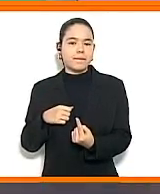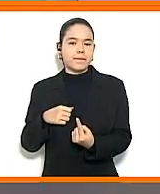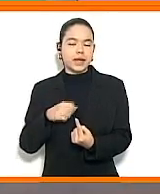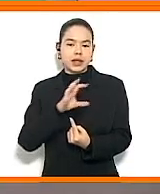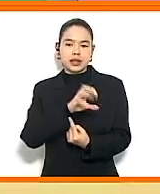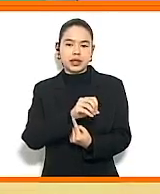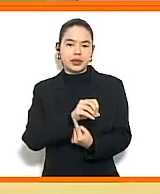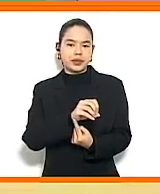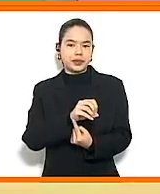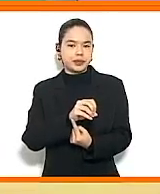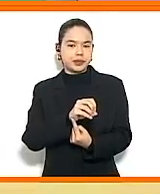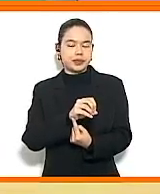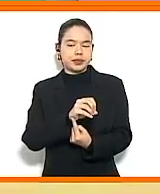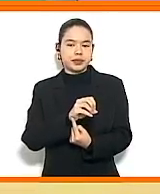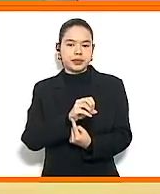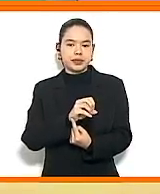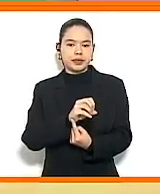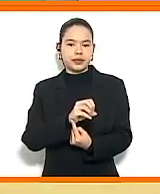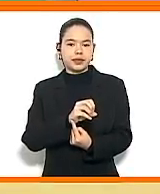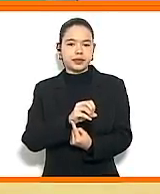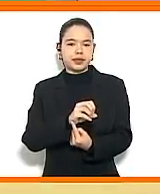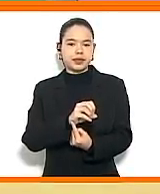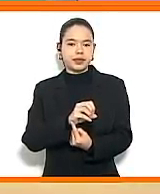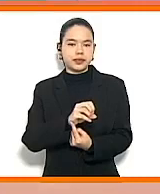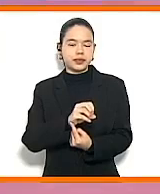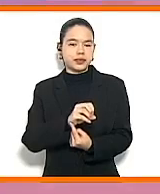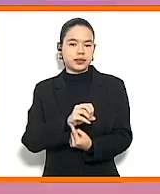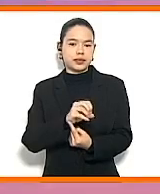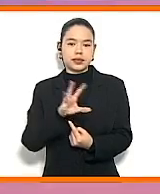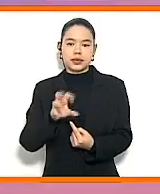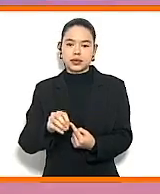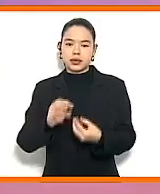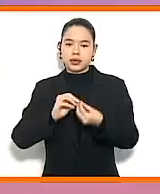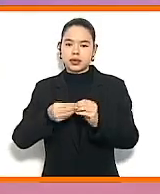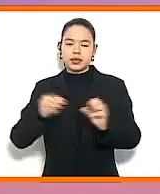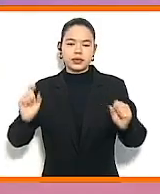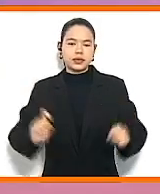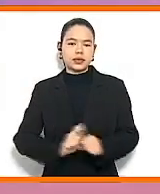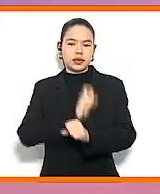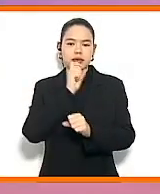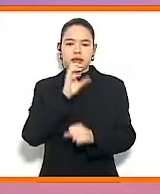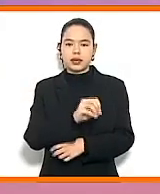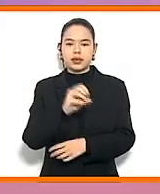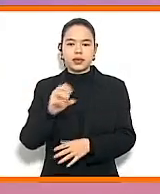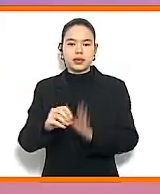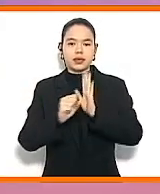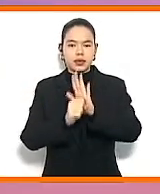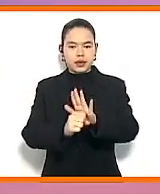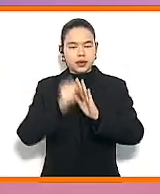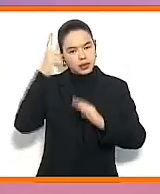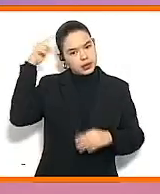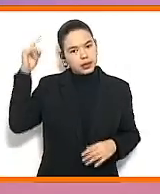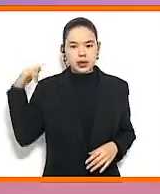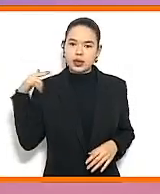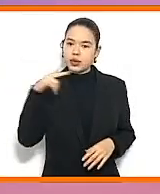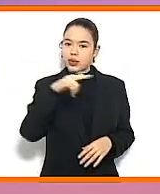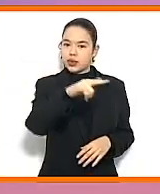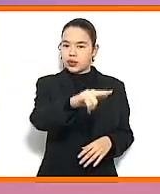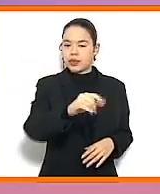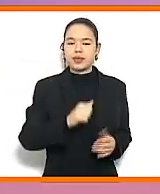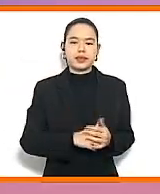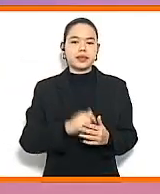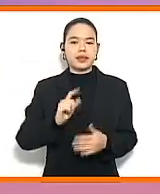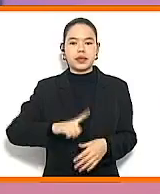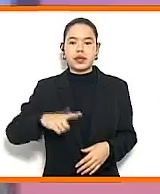0, segundo dígito. Este es el 0, número favorecido 00 con su símbolo de sueños avión. Vamos